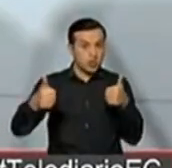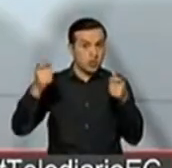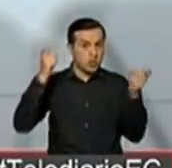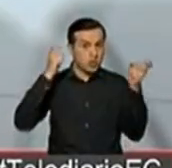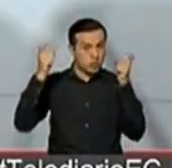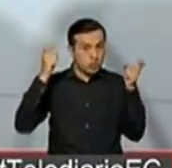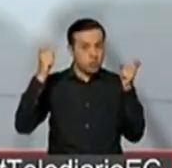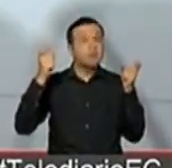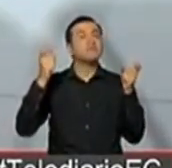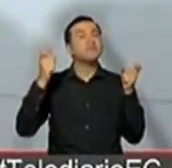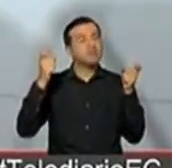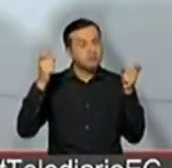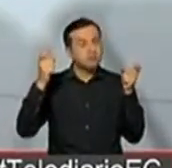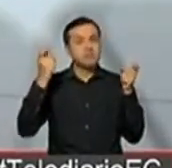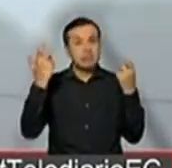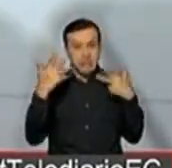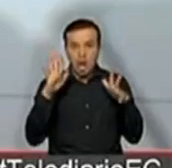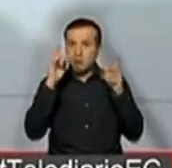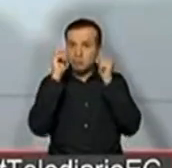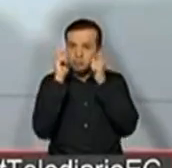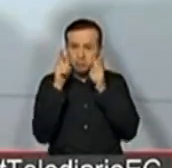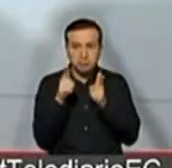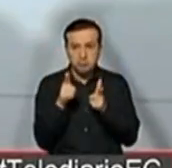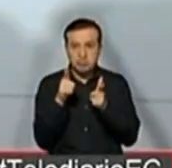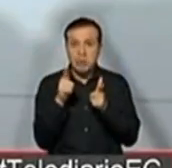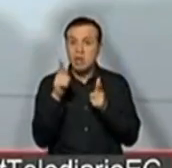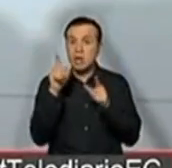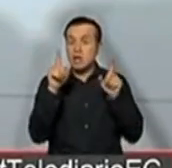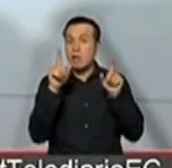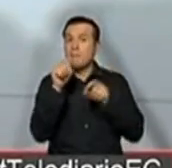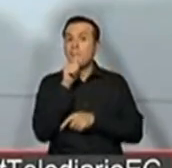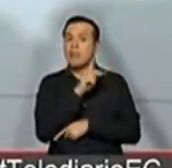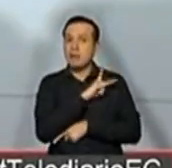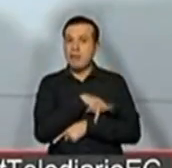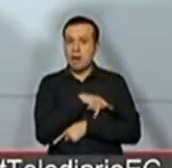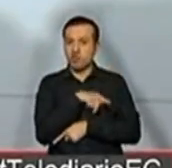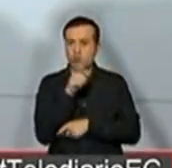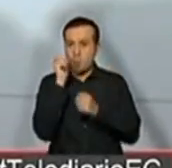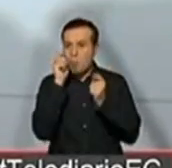control. Así es que poniendo una vigilancia privada,